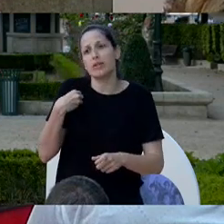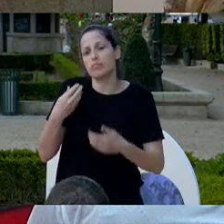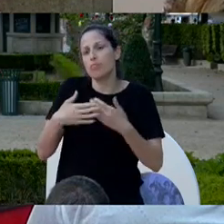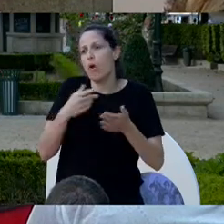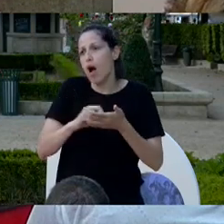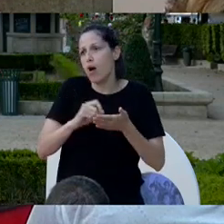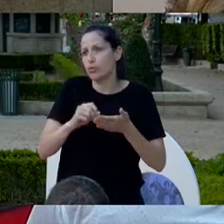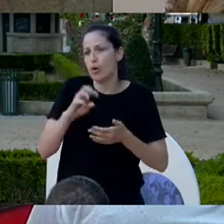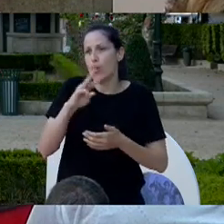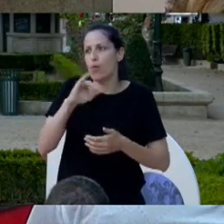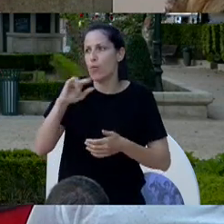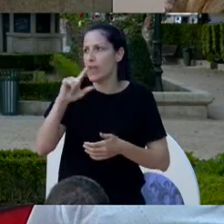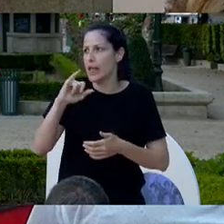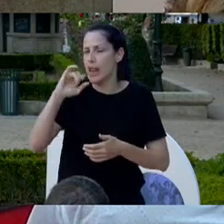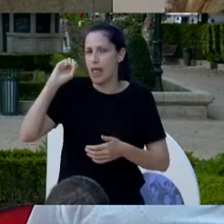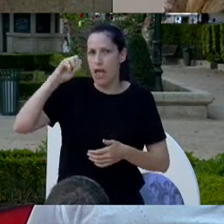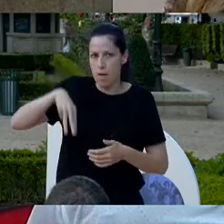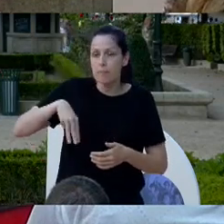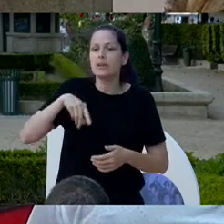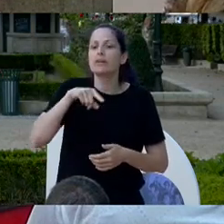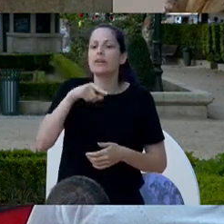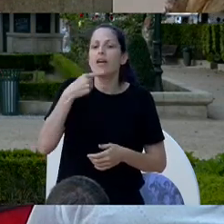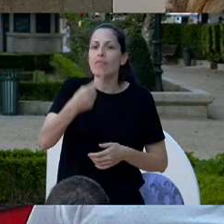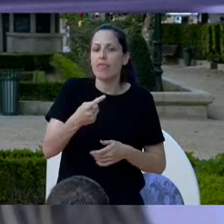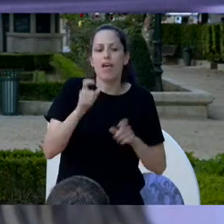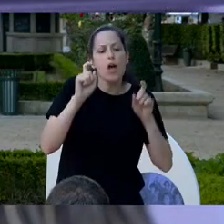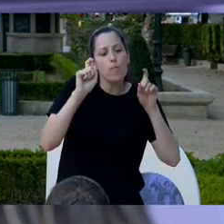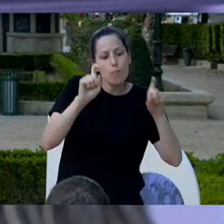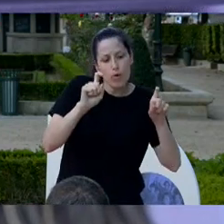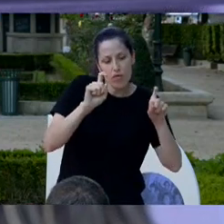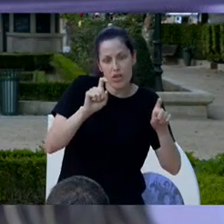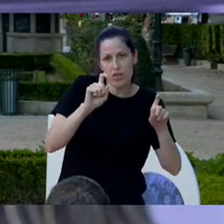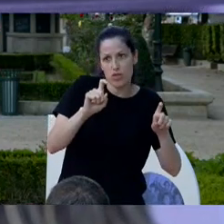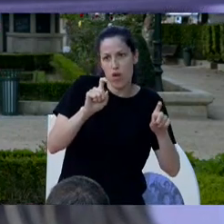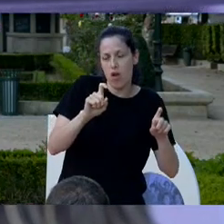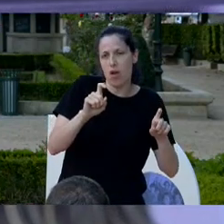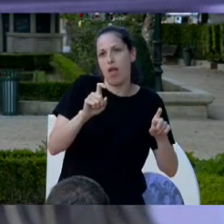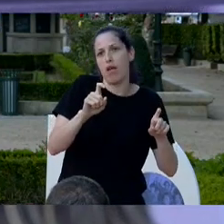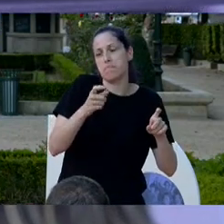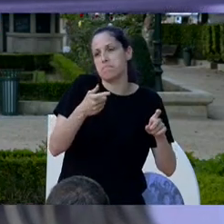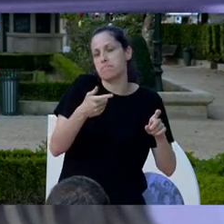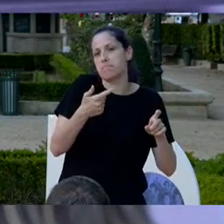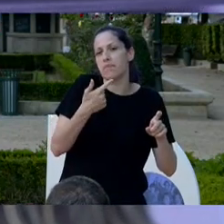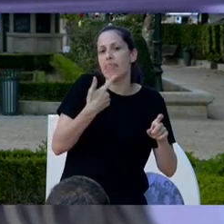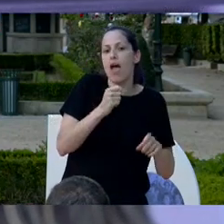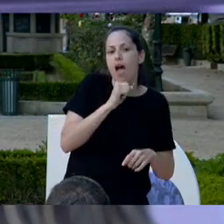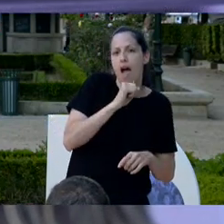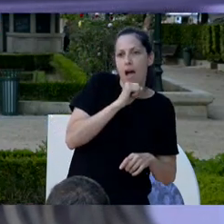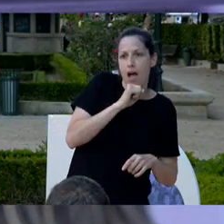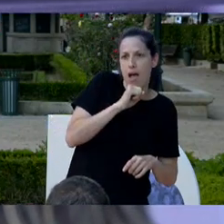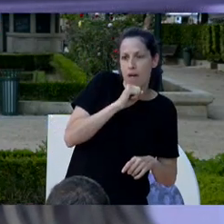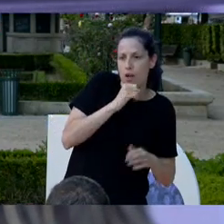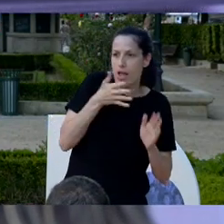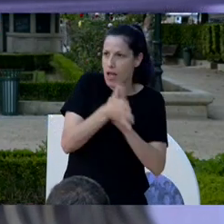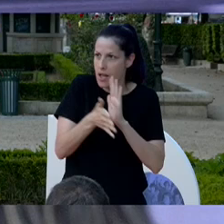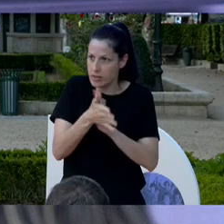as profesoras, e el di que a profesora mediocre di: a boa explica, a superior demostra